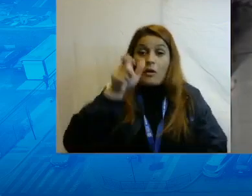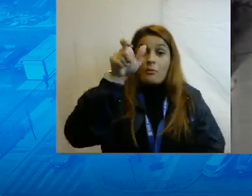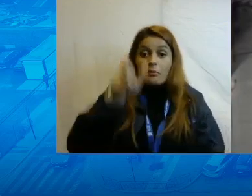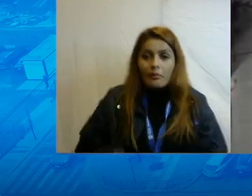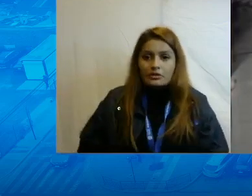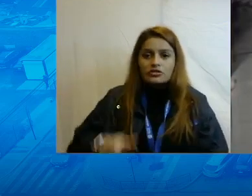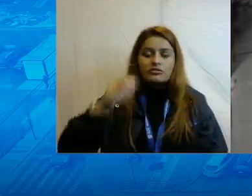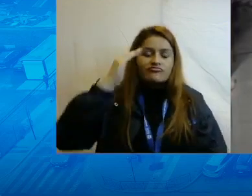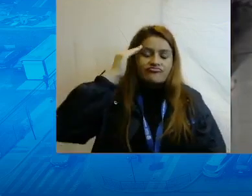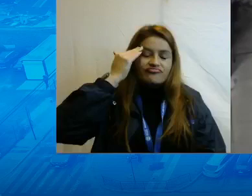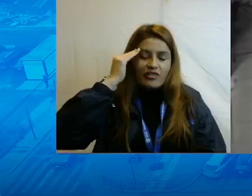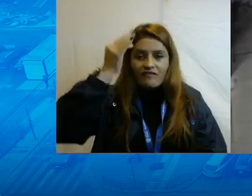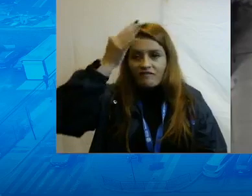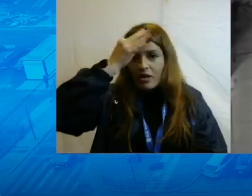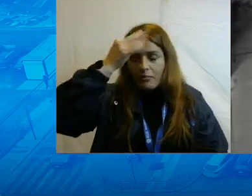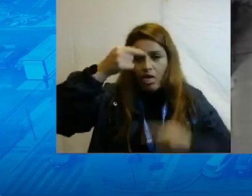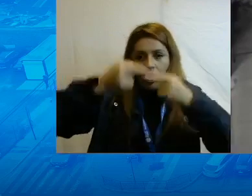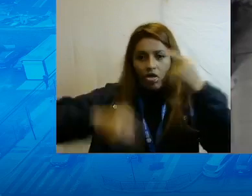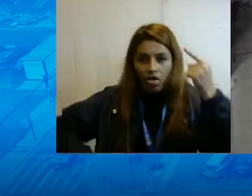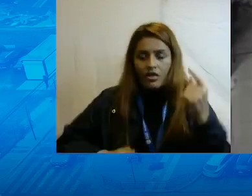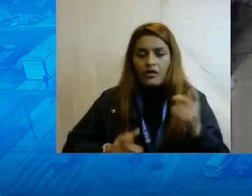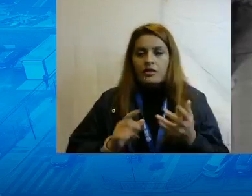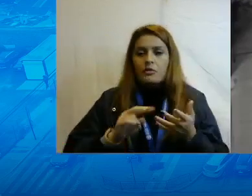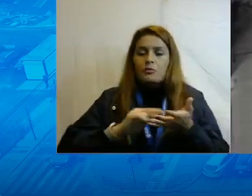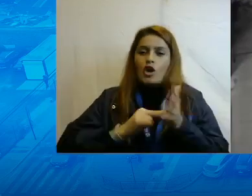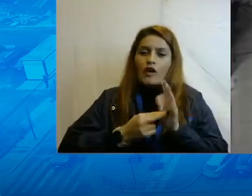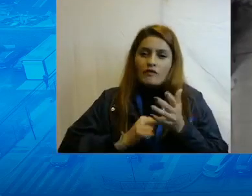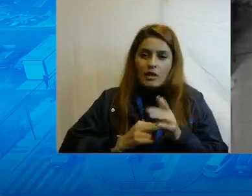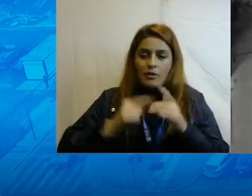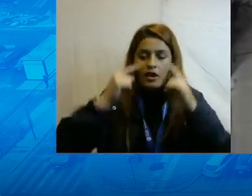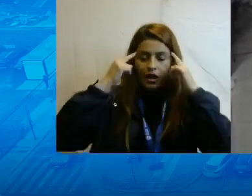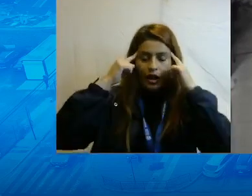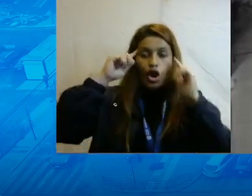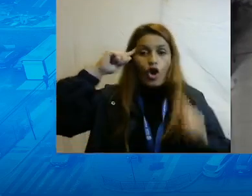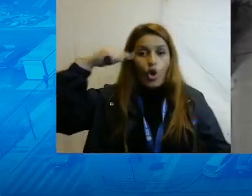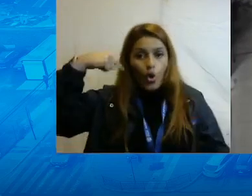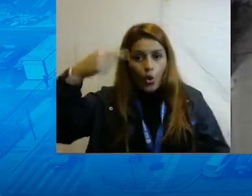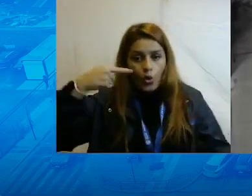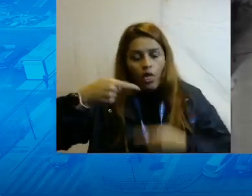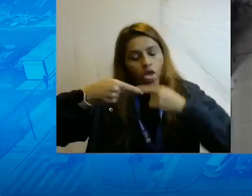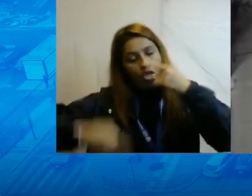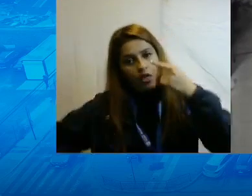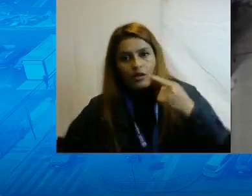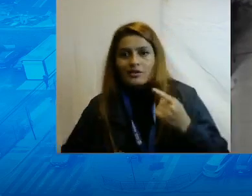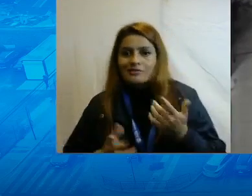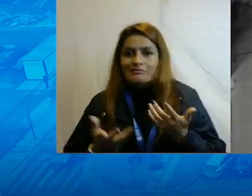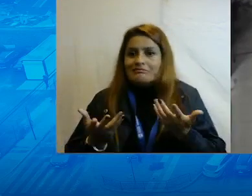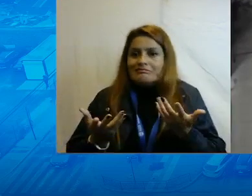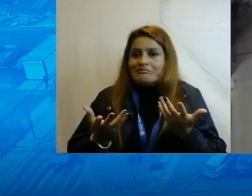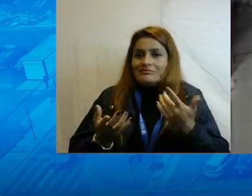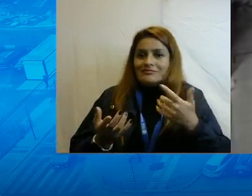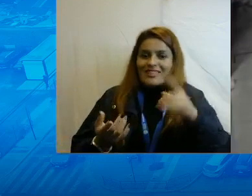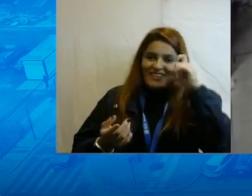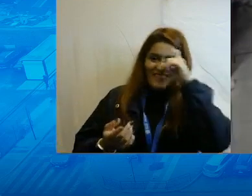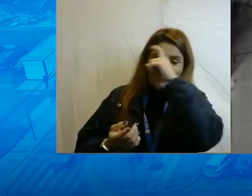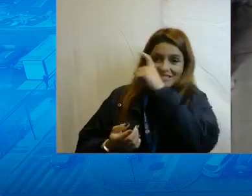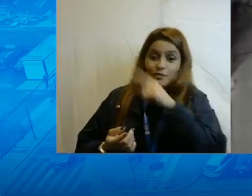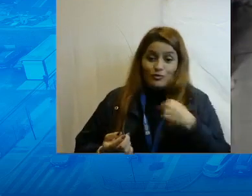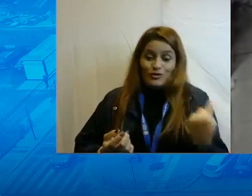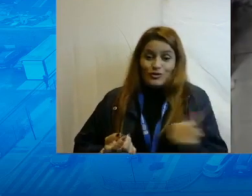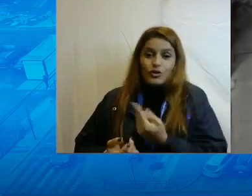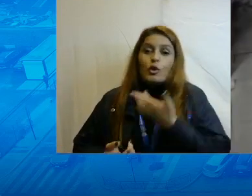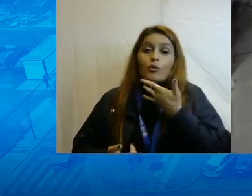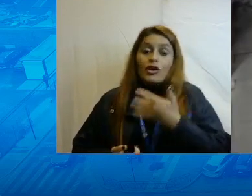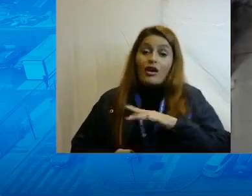daños neurológicos, vegetales, con problemas de demencia, y que no califican para un ELEAM porque son todavía